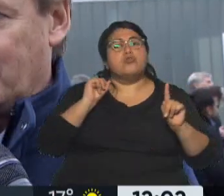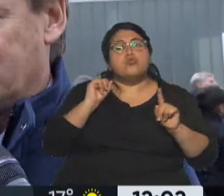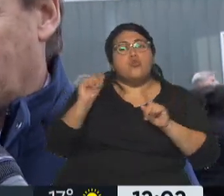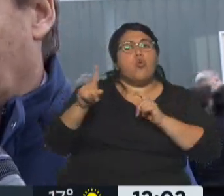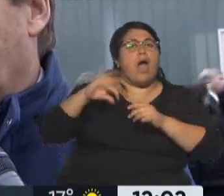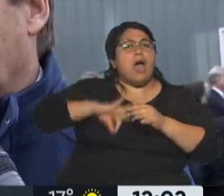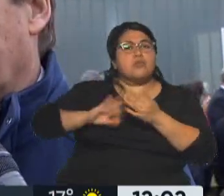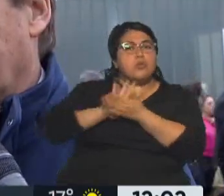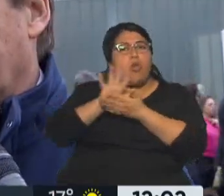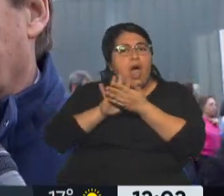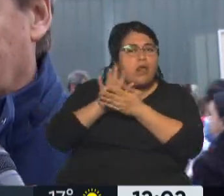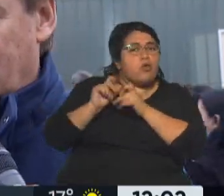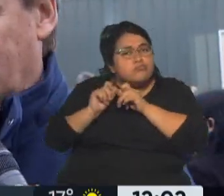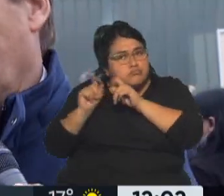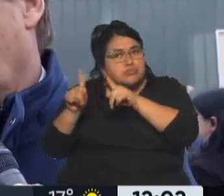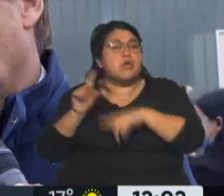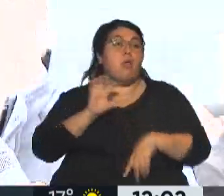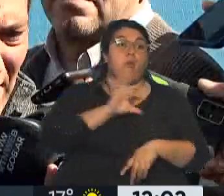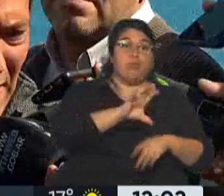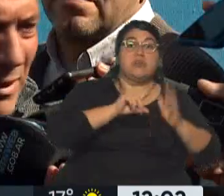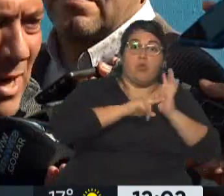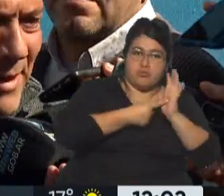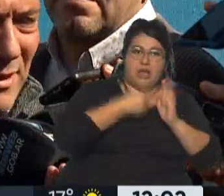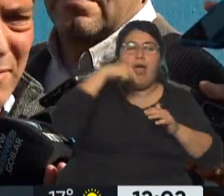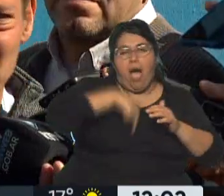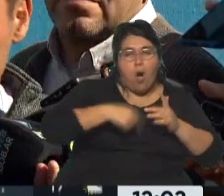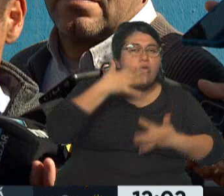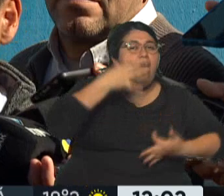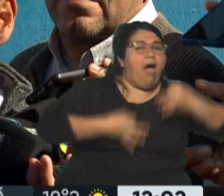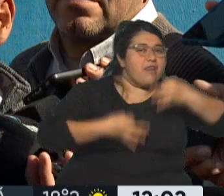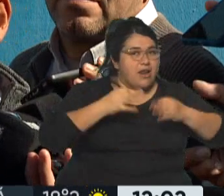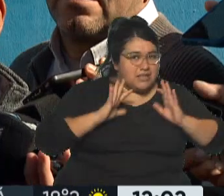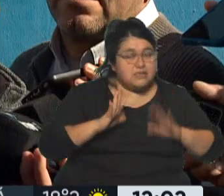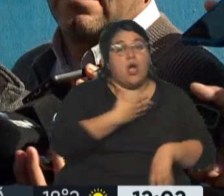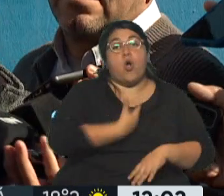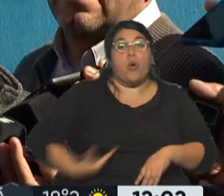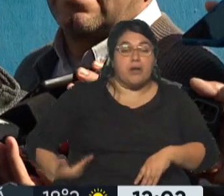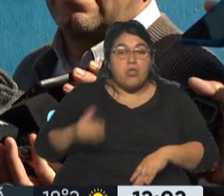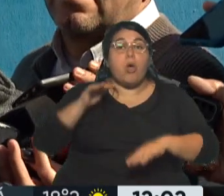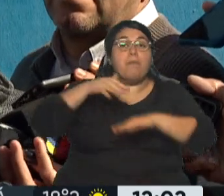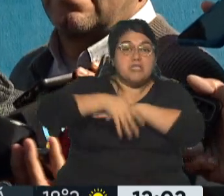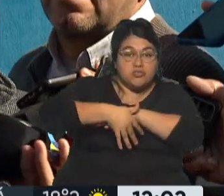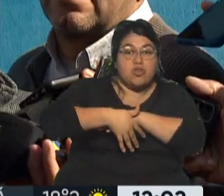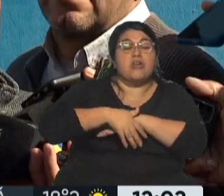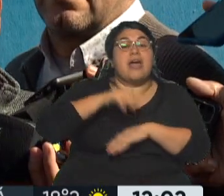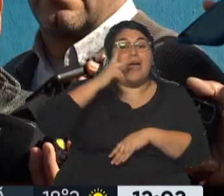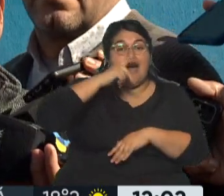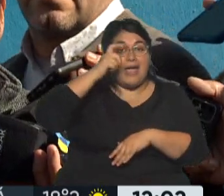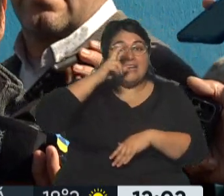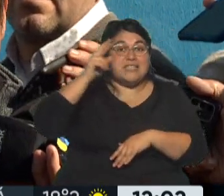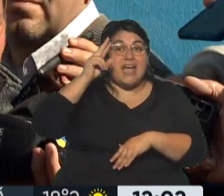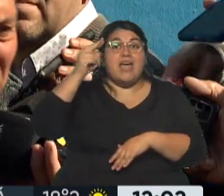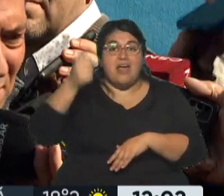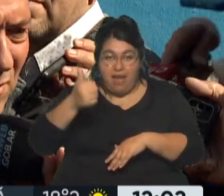paritaria y otros como es el caso de la provincia de Buenos Aires se está analizando el gobernador de misiones Oscar Herrera aguad